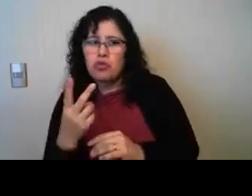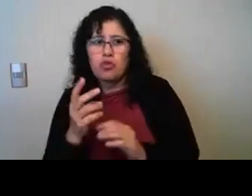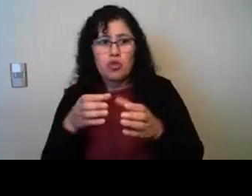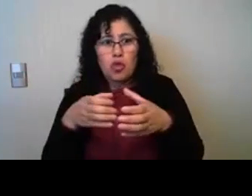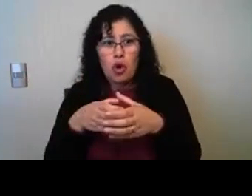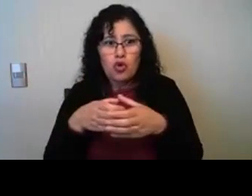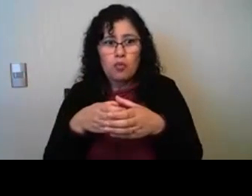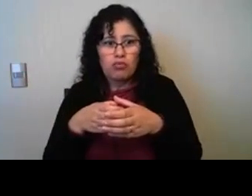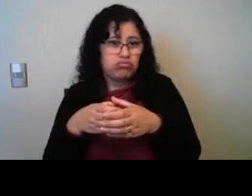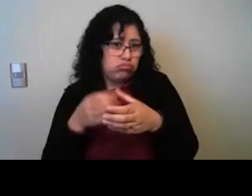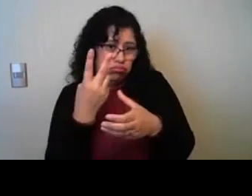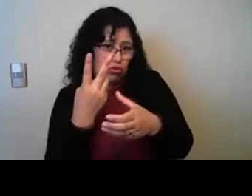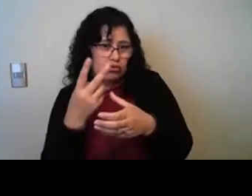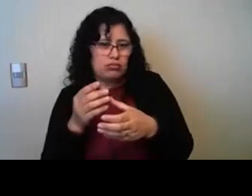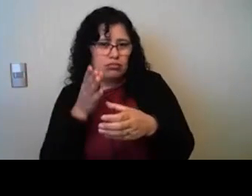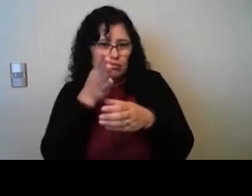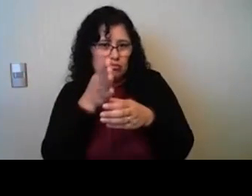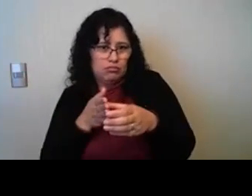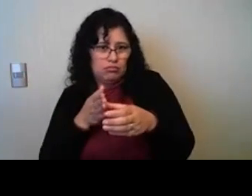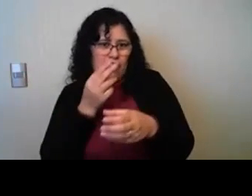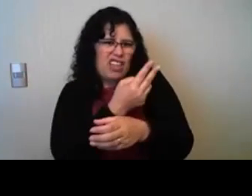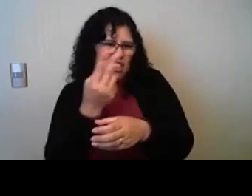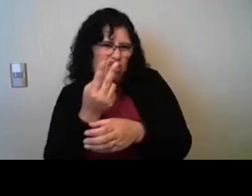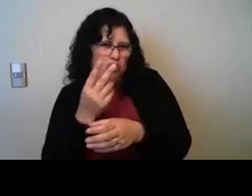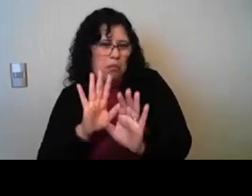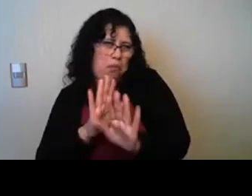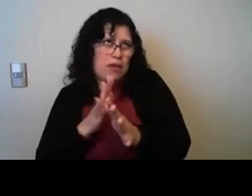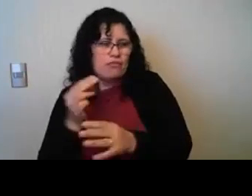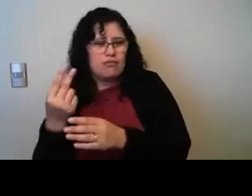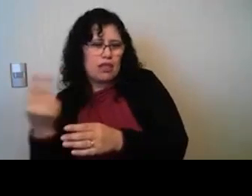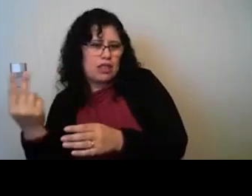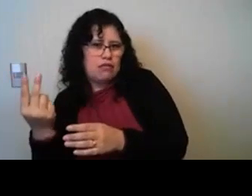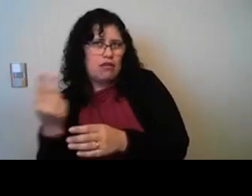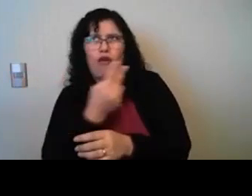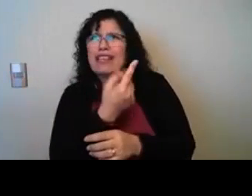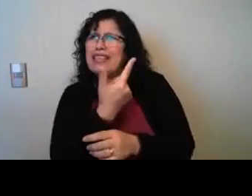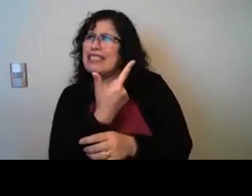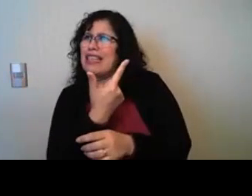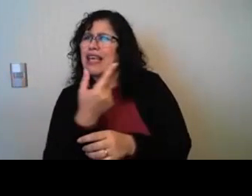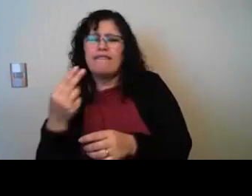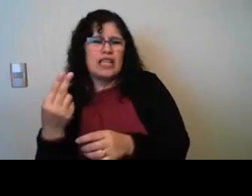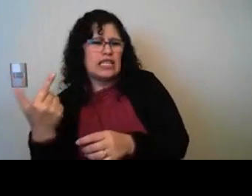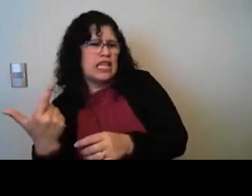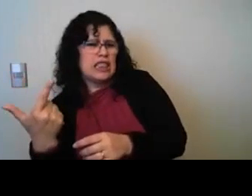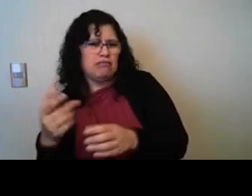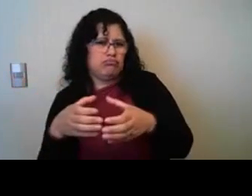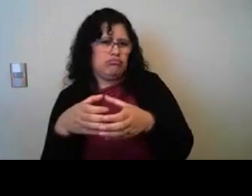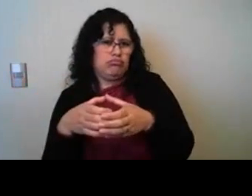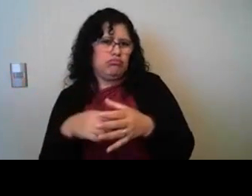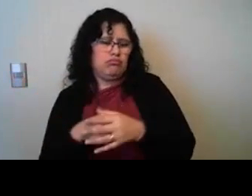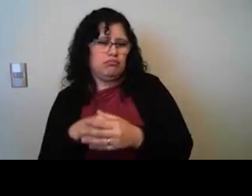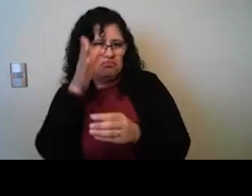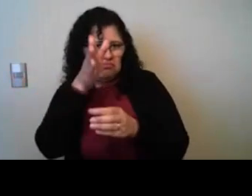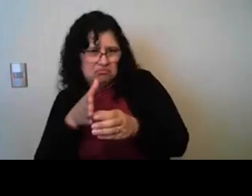¿Sí? Son 54, 22, o sea, perdón, 27 alumnos aproximadamente. Eso lo puede